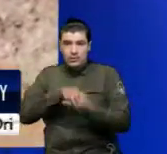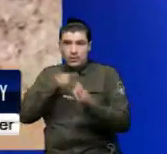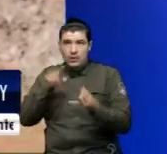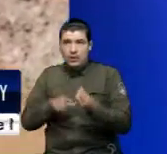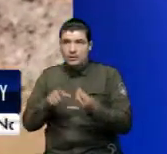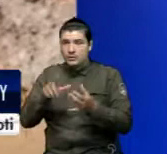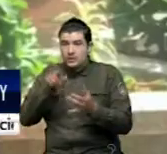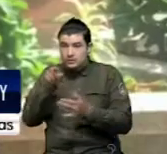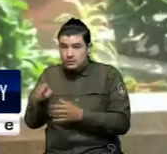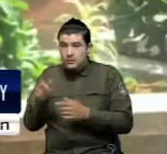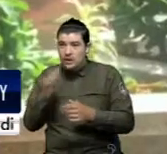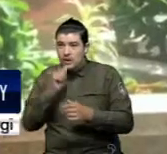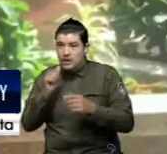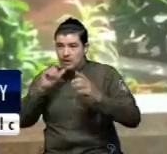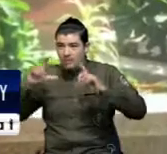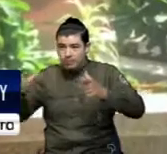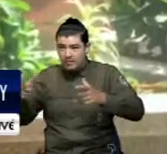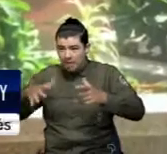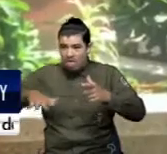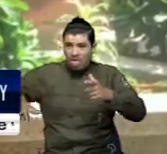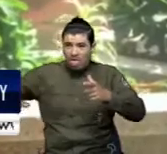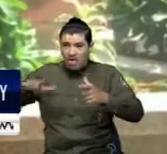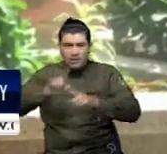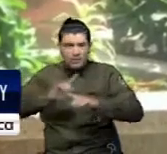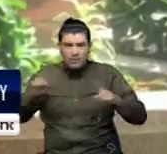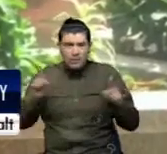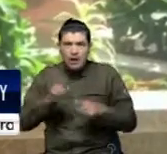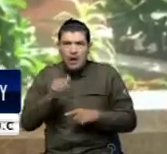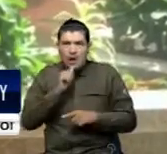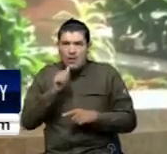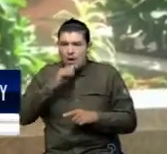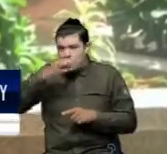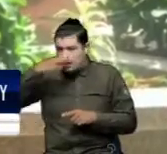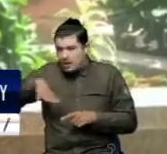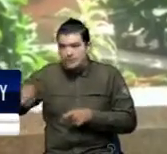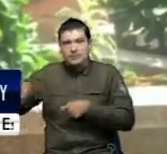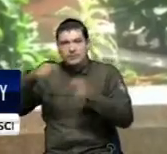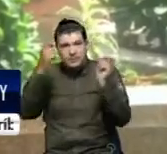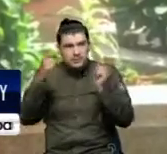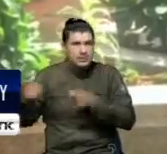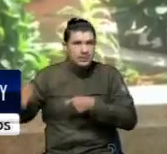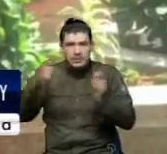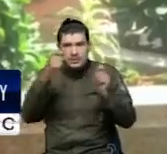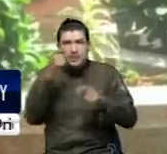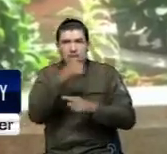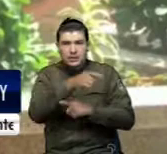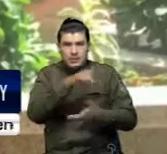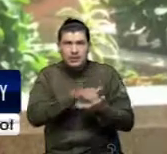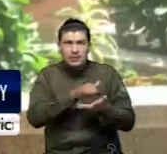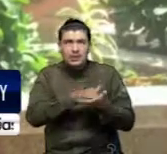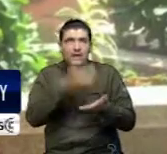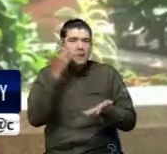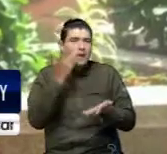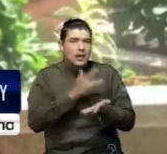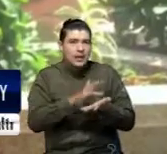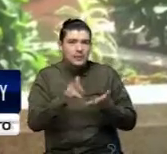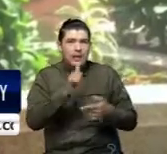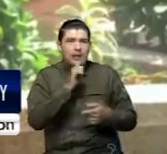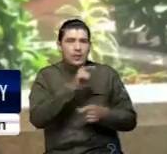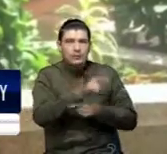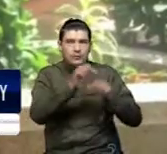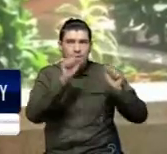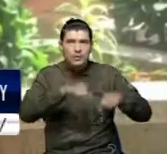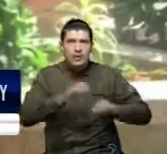aguas contenidas en las piscinas por medio de carrotanques y son enviadas a las estaciones de recolección de Ecopetrol para